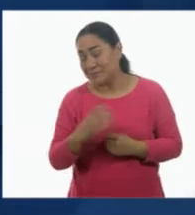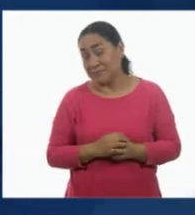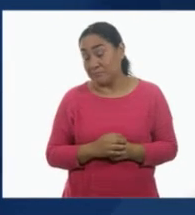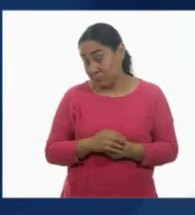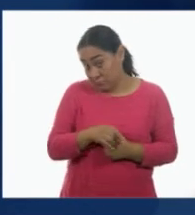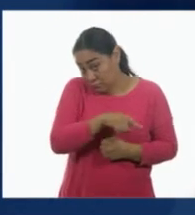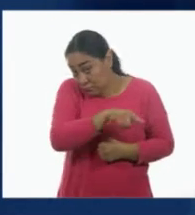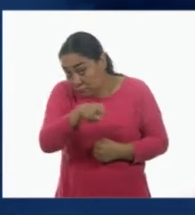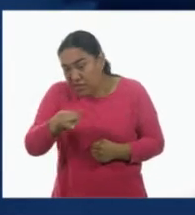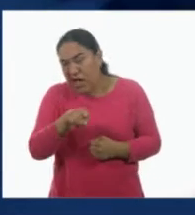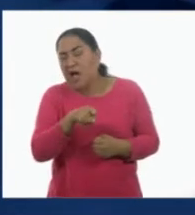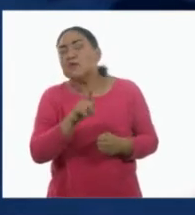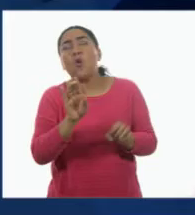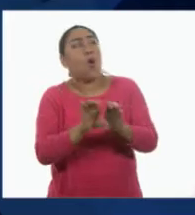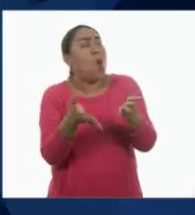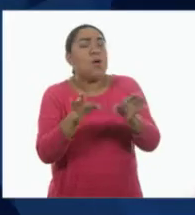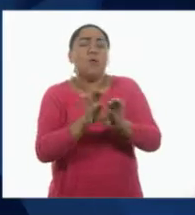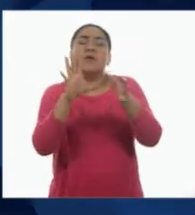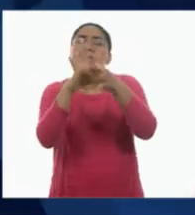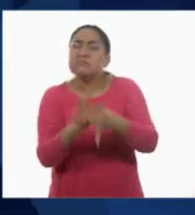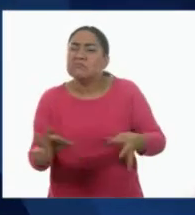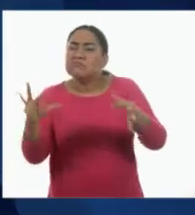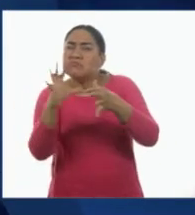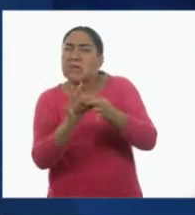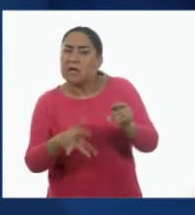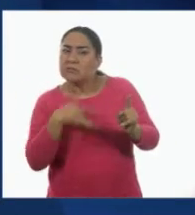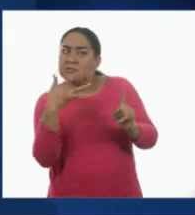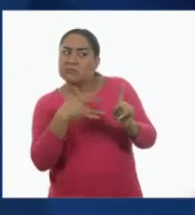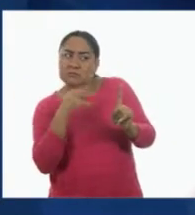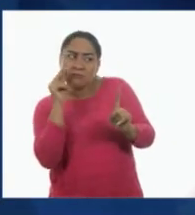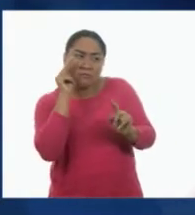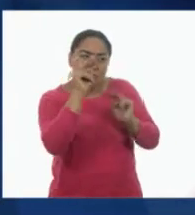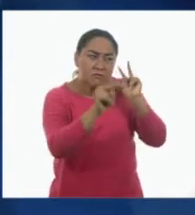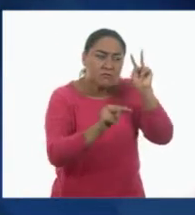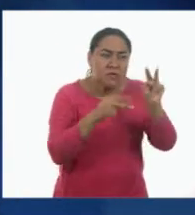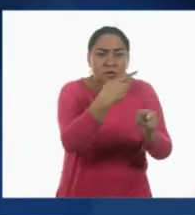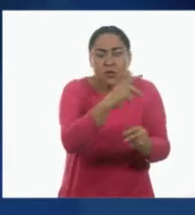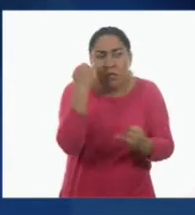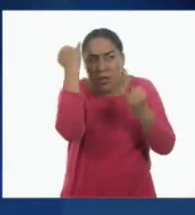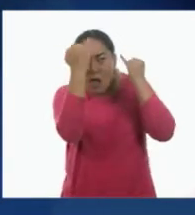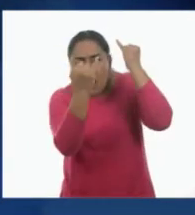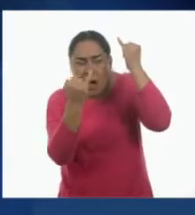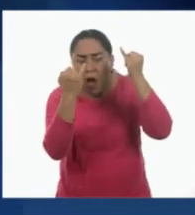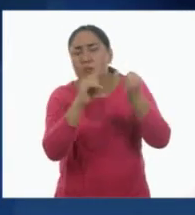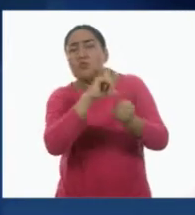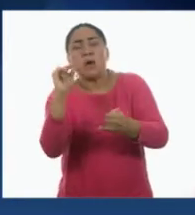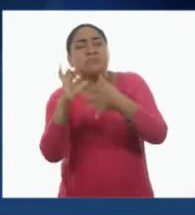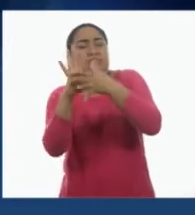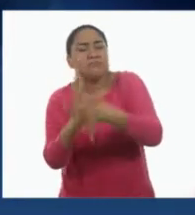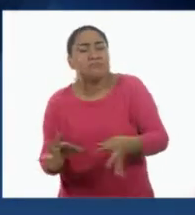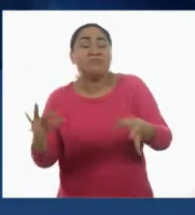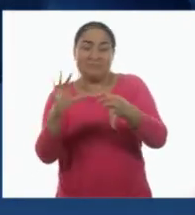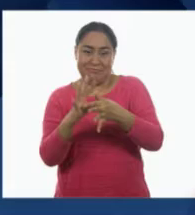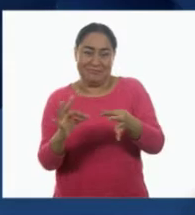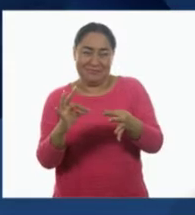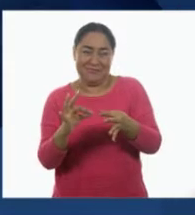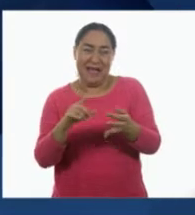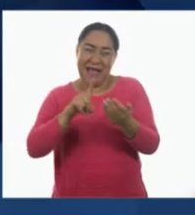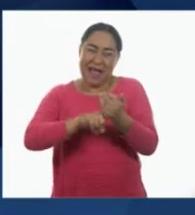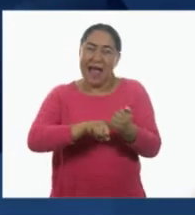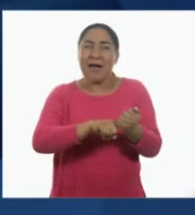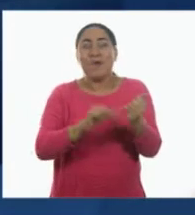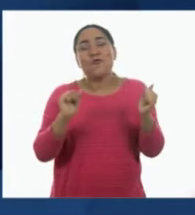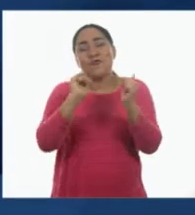Ellos explicaban lo que sucedía con causas que su pensamiento mágico les permitía aceptar. Por eso incluían una gran dosis